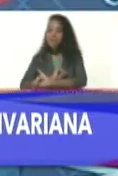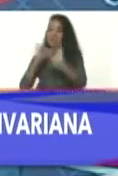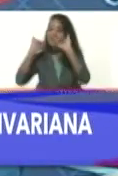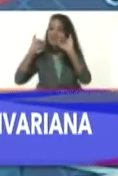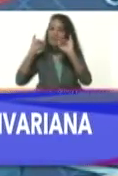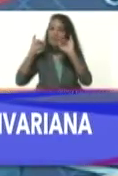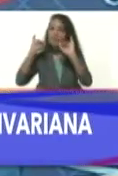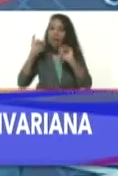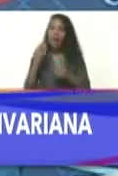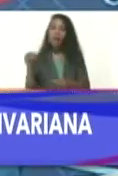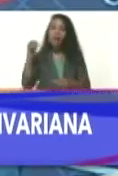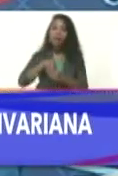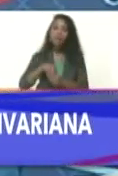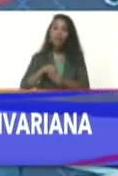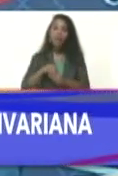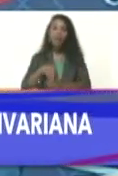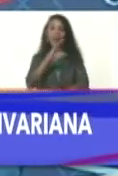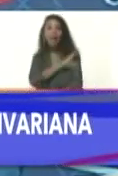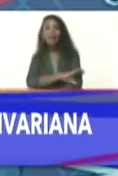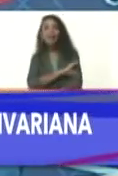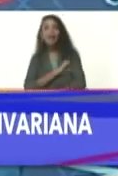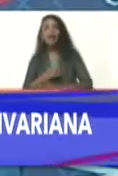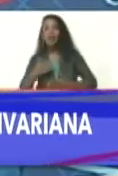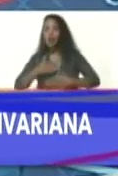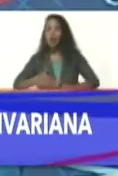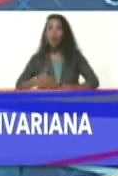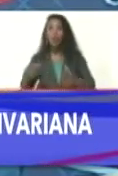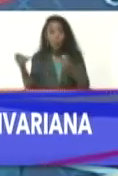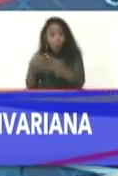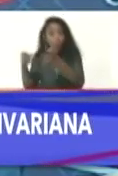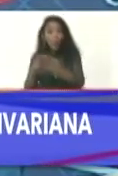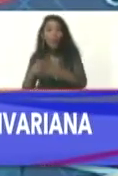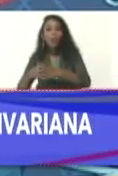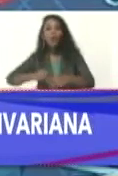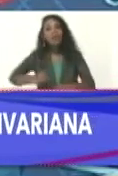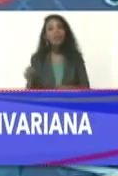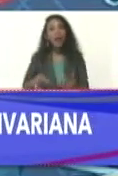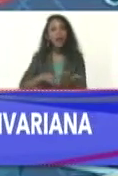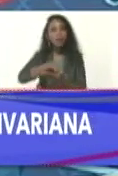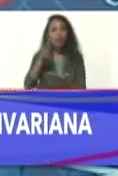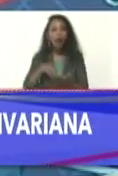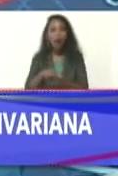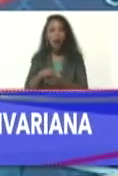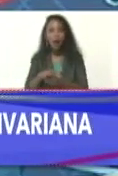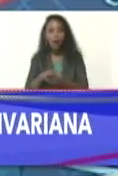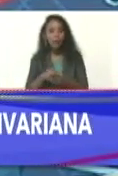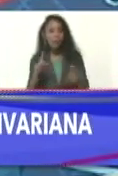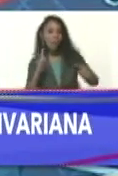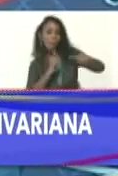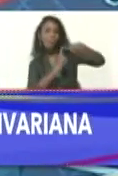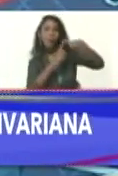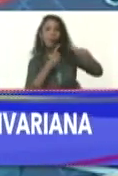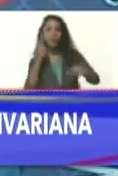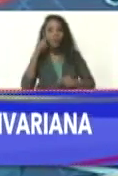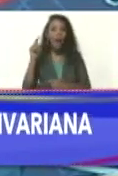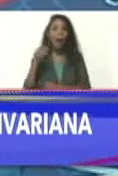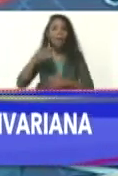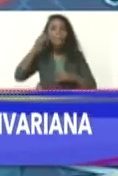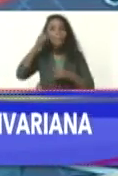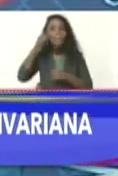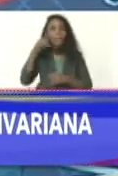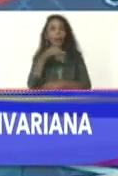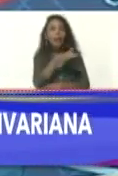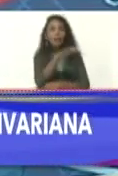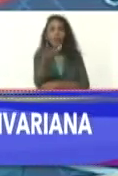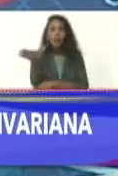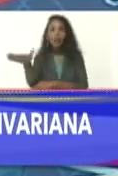la instalación de la clínica del Cuerpo de Policía Nacional ubicada en la avenida José Antonio Páez del Paraíso. Me